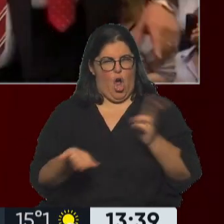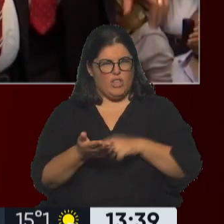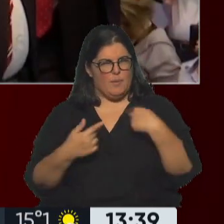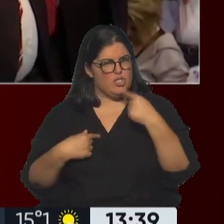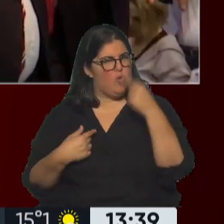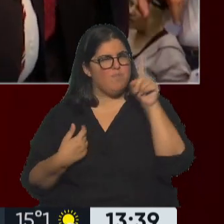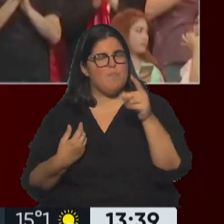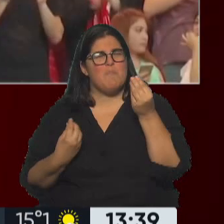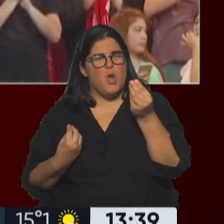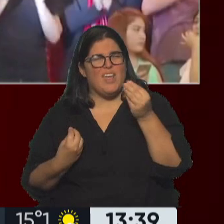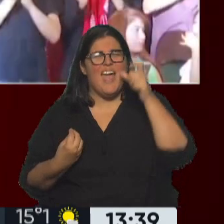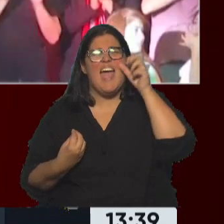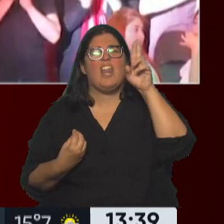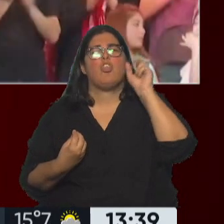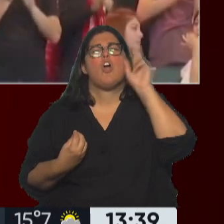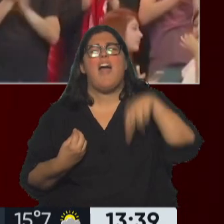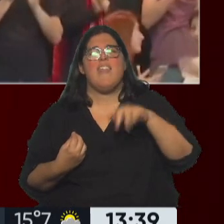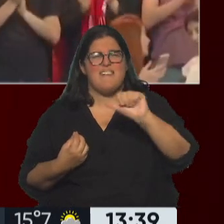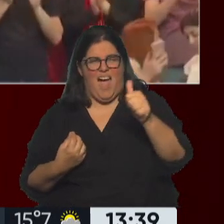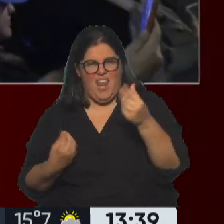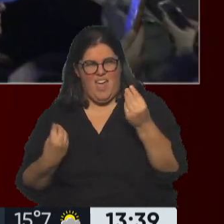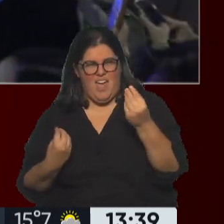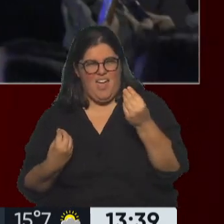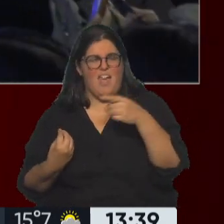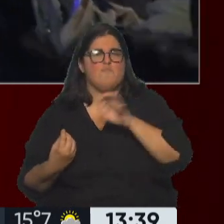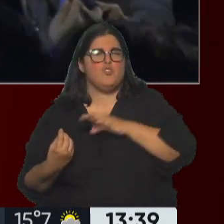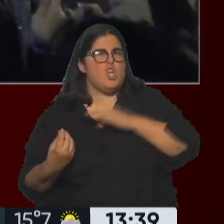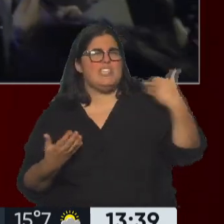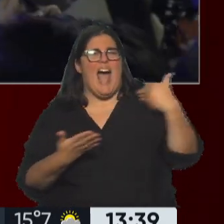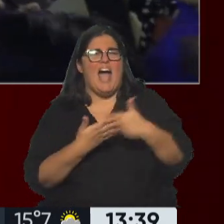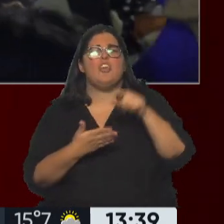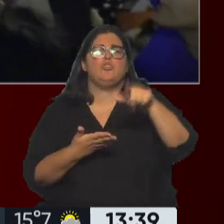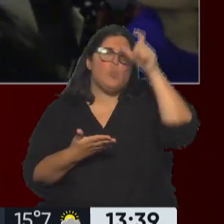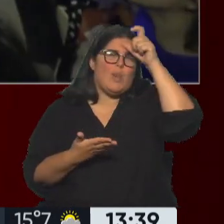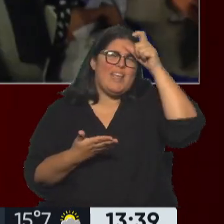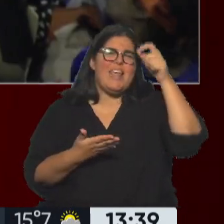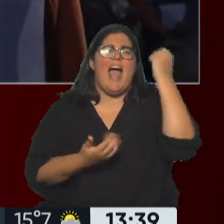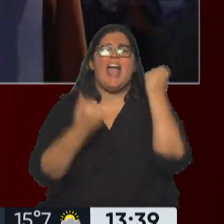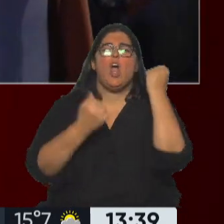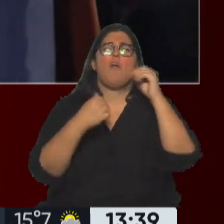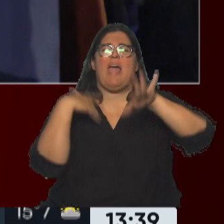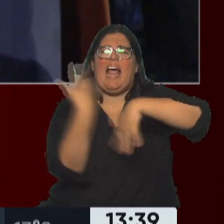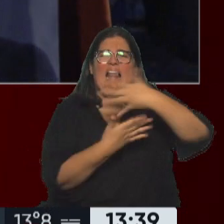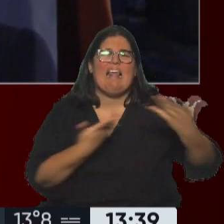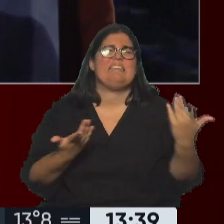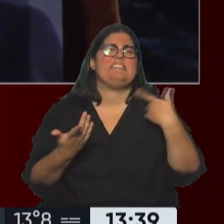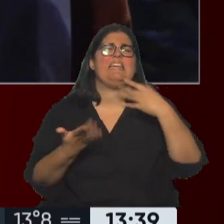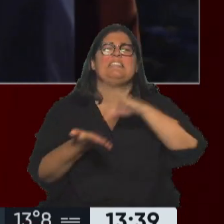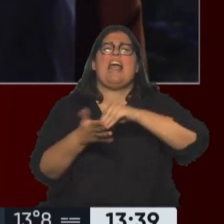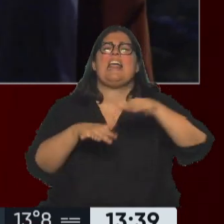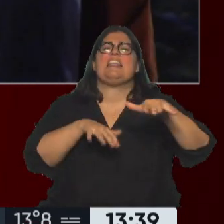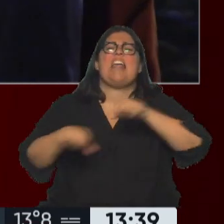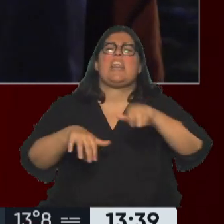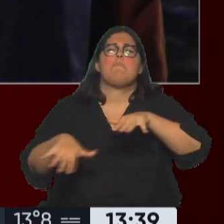Erdogan con un país que está en crisis económica ya hace muchos años, que inclusive suma un grado más de complicación con el terremoto de hace